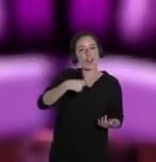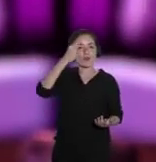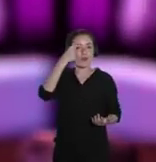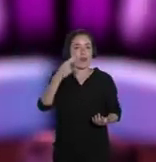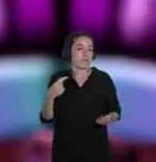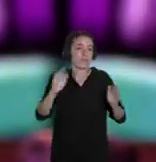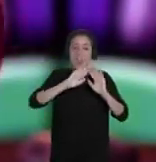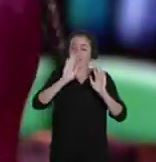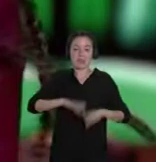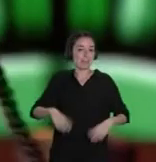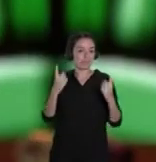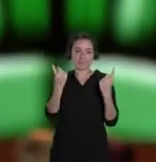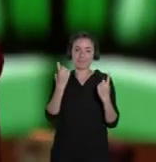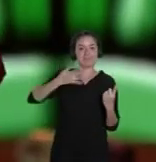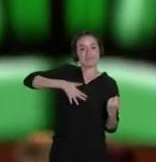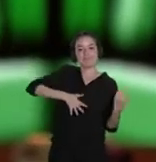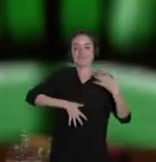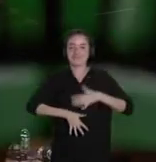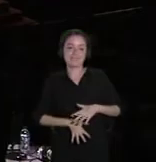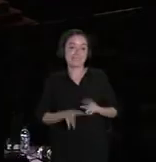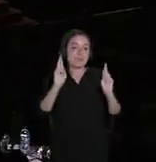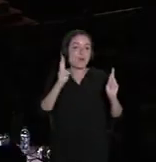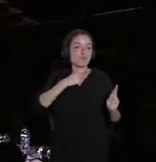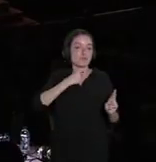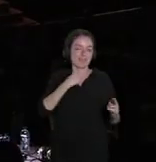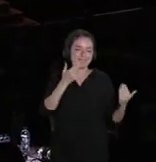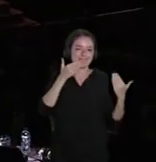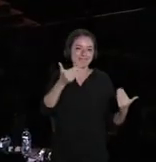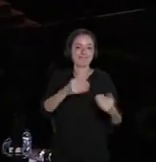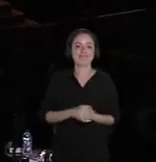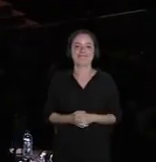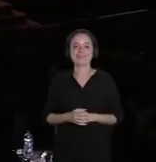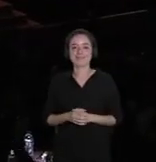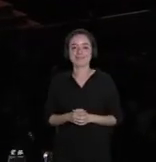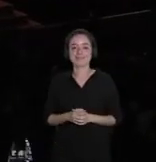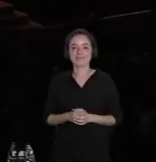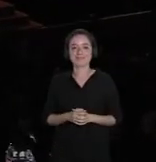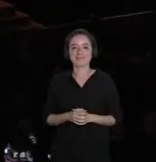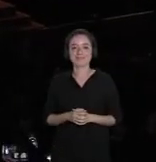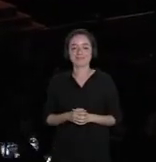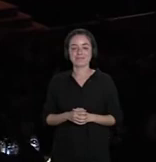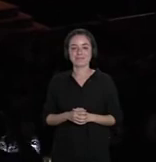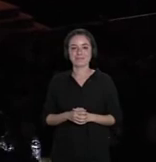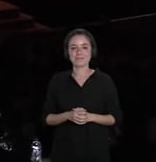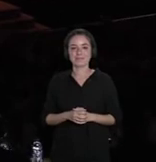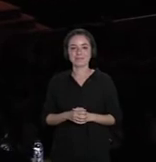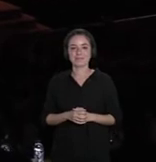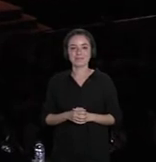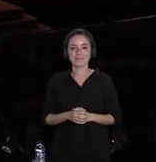Espero que les guste. Emily García Marichal, y vamos a escuchar, como digo, coloreando, me